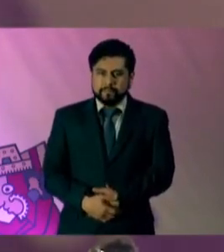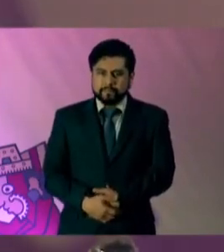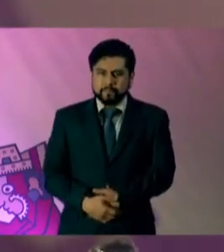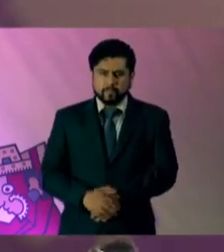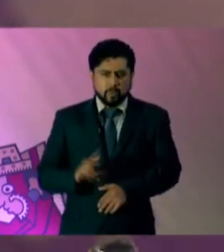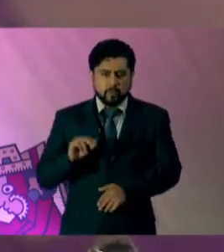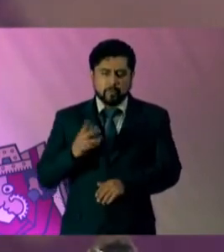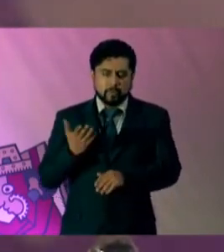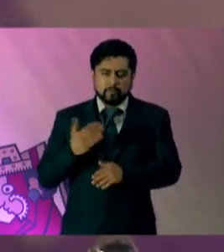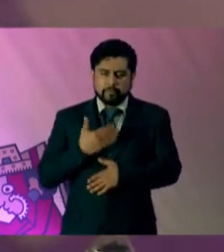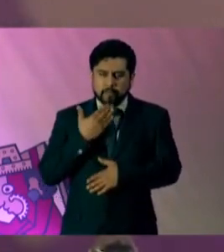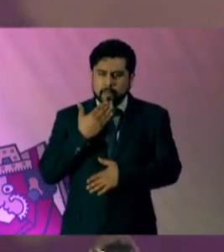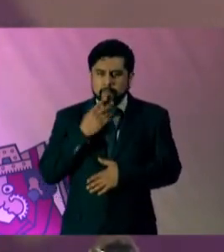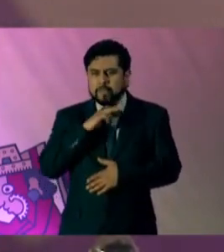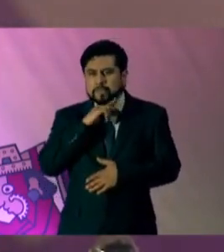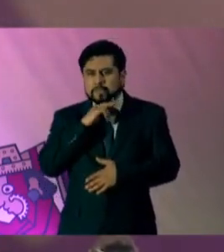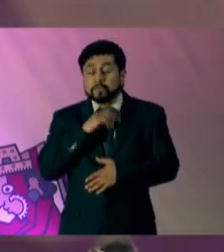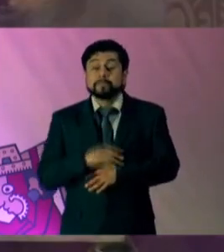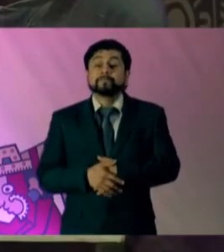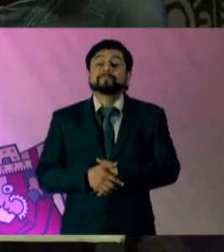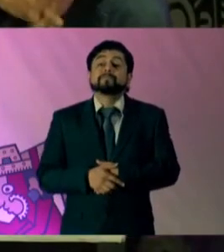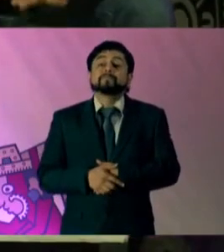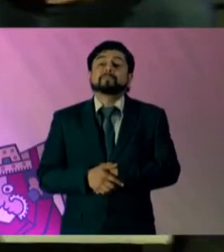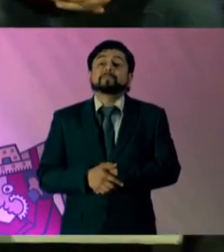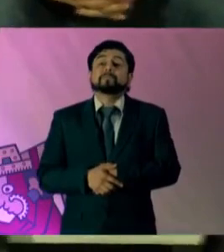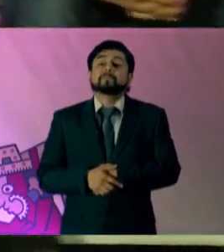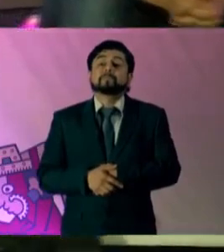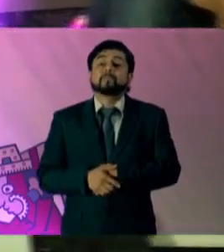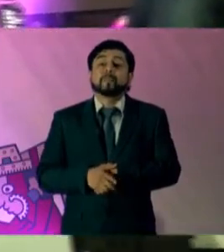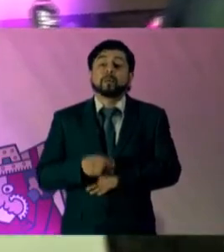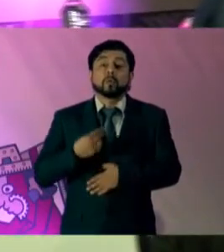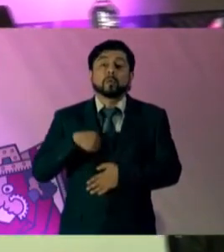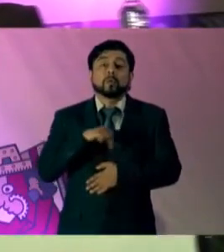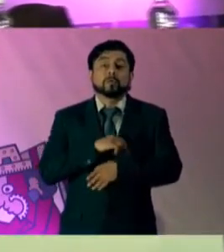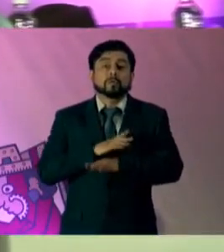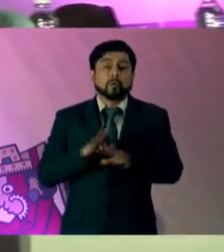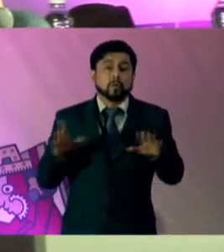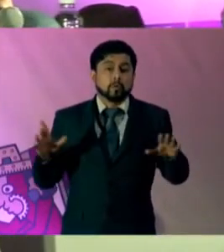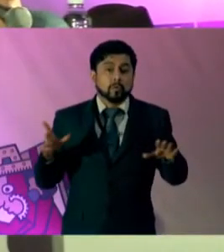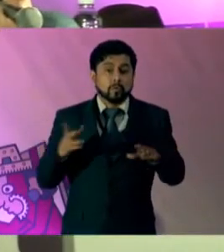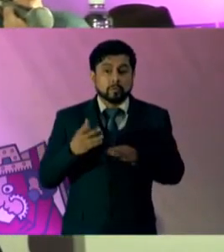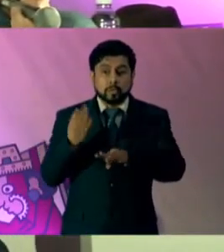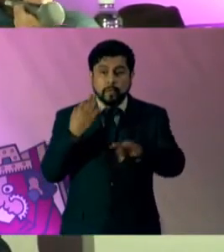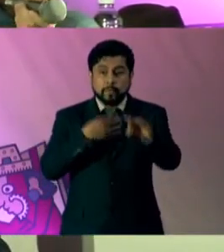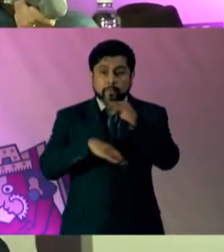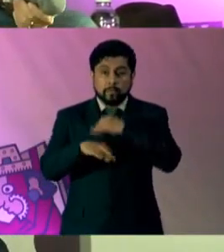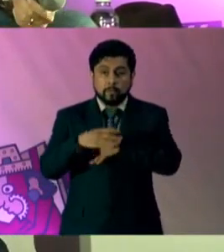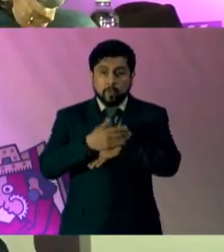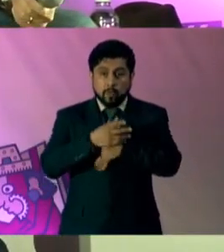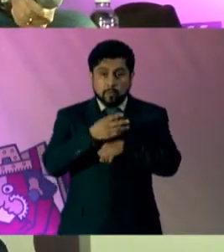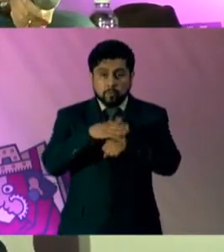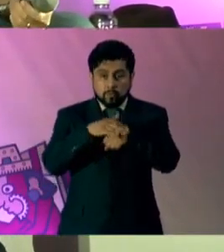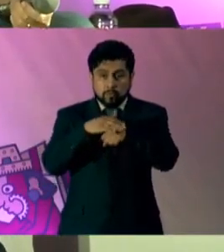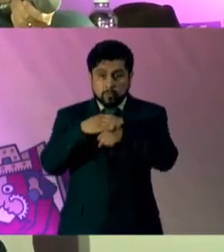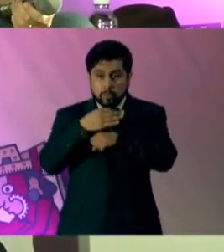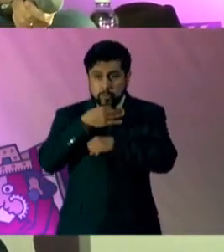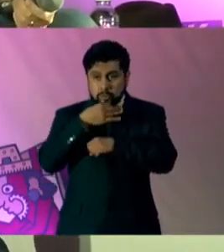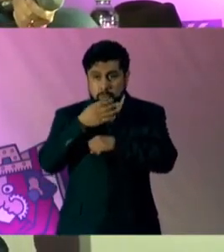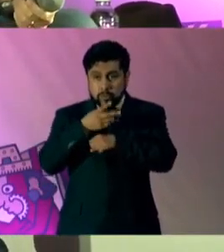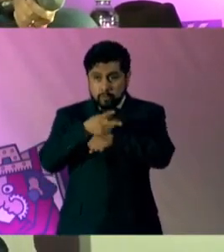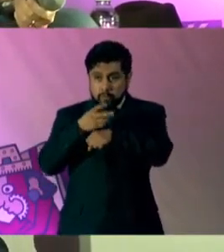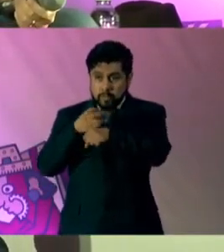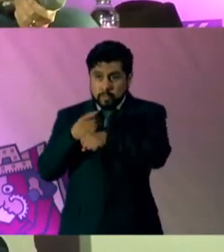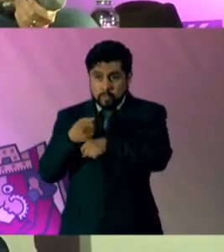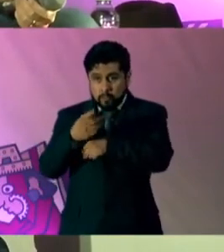no al contrario pues les hacemos una muy atenta invitación para que todas y todos quienes quieran